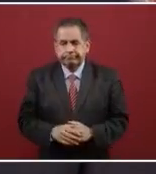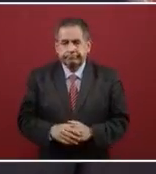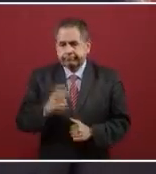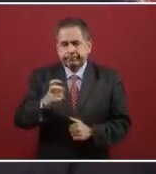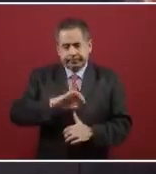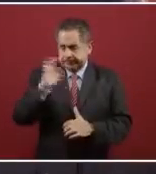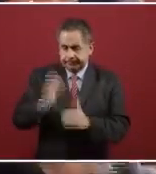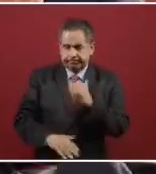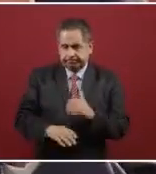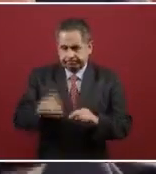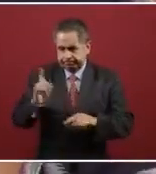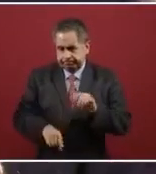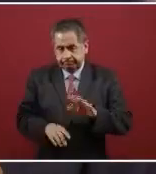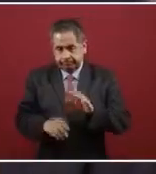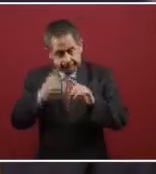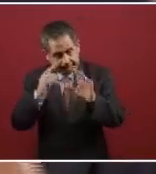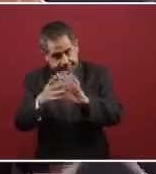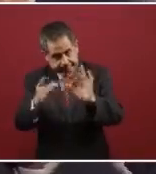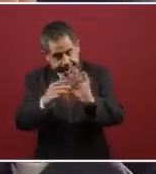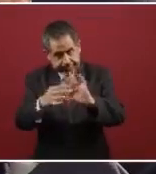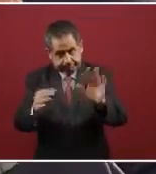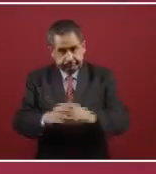todo eso se termina. A ver,